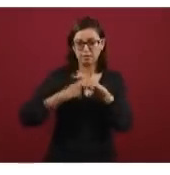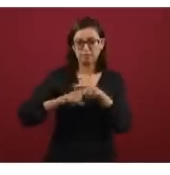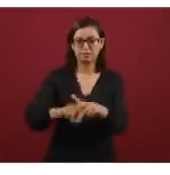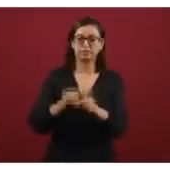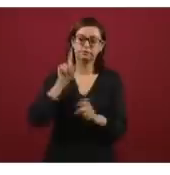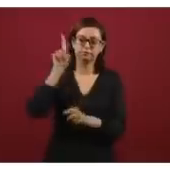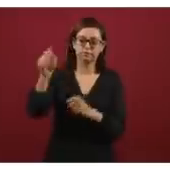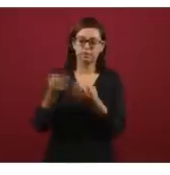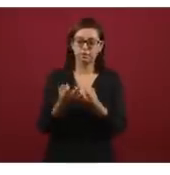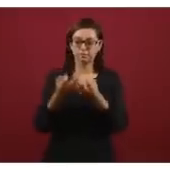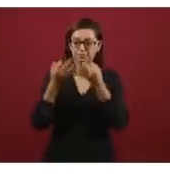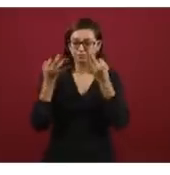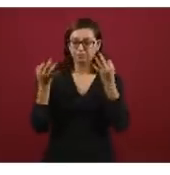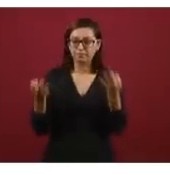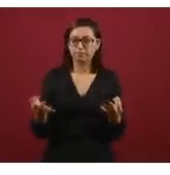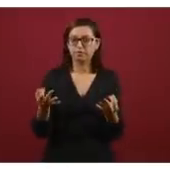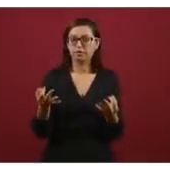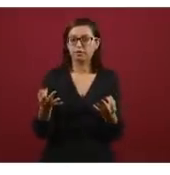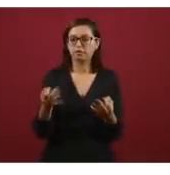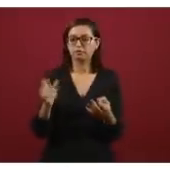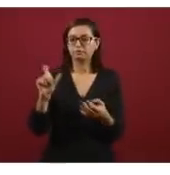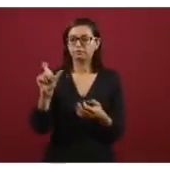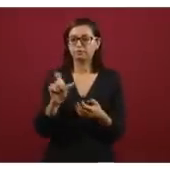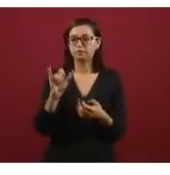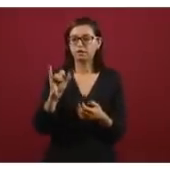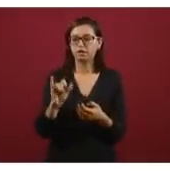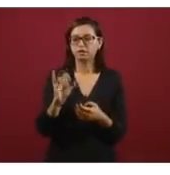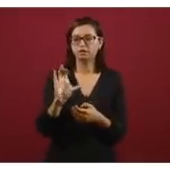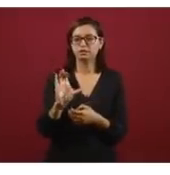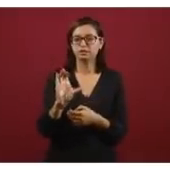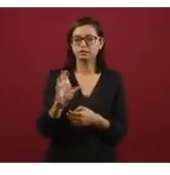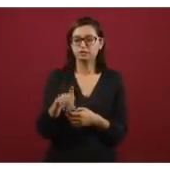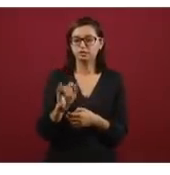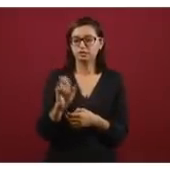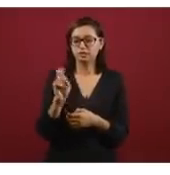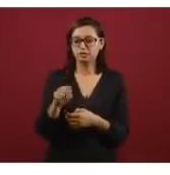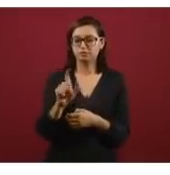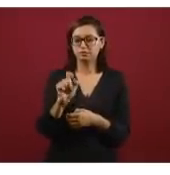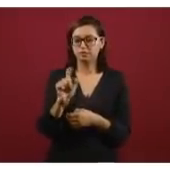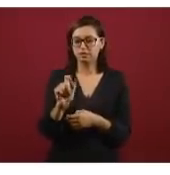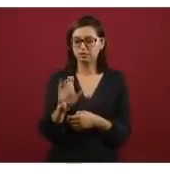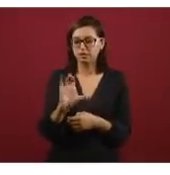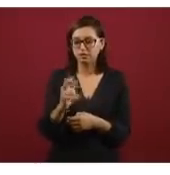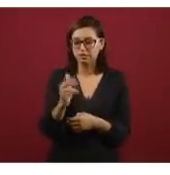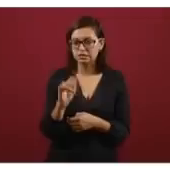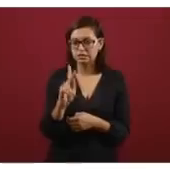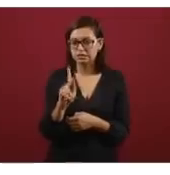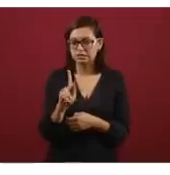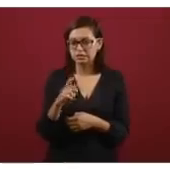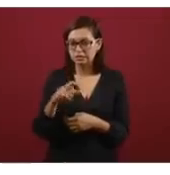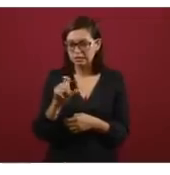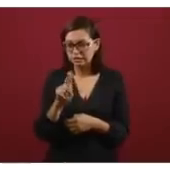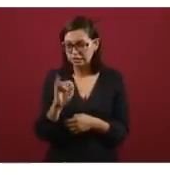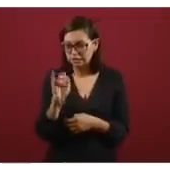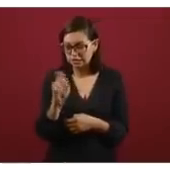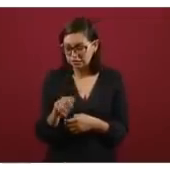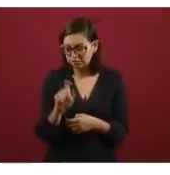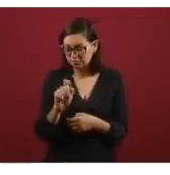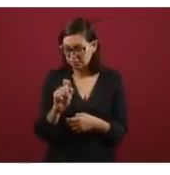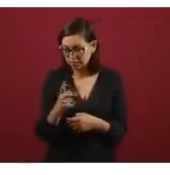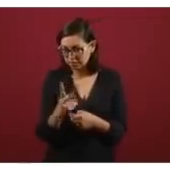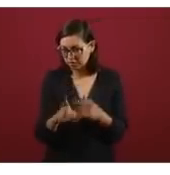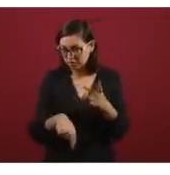del campo Chiquín, el pozo Chiquín 22. En octubre entra el Civix